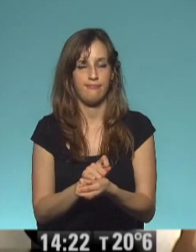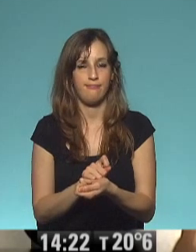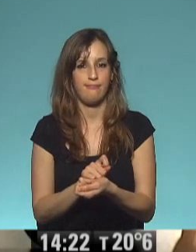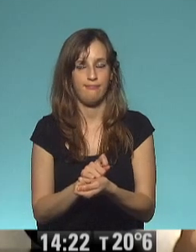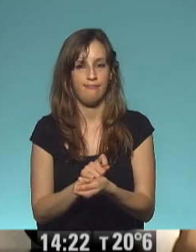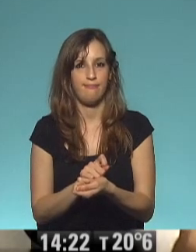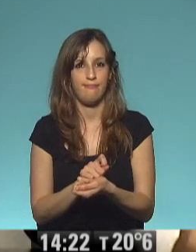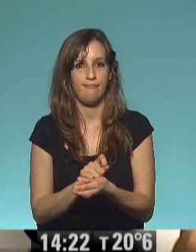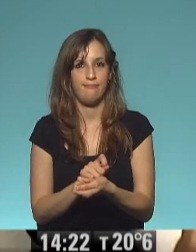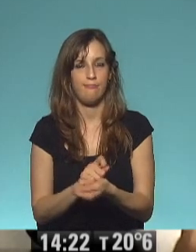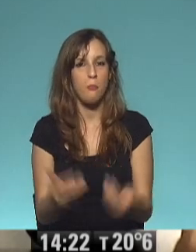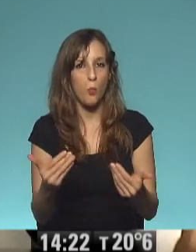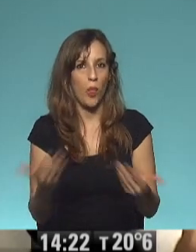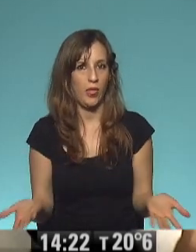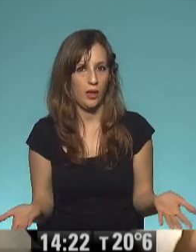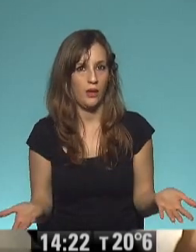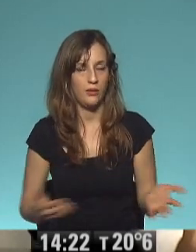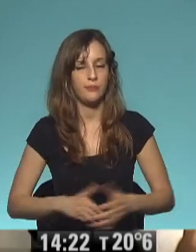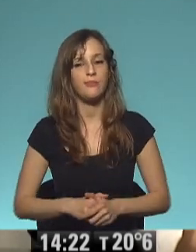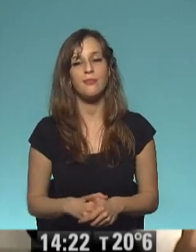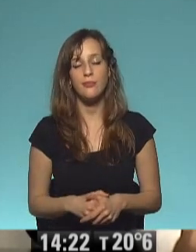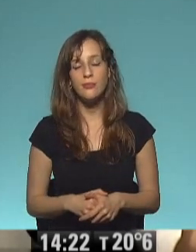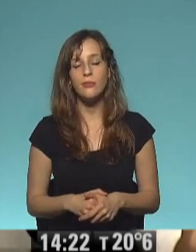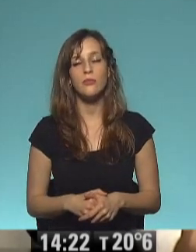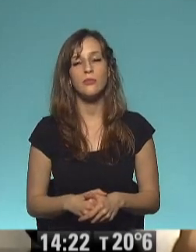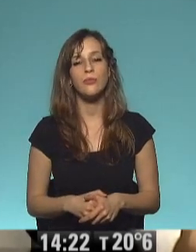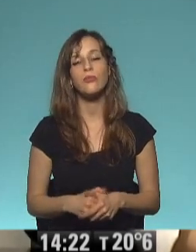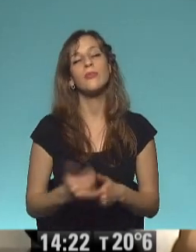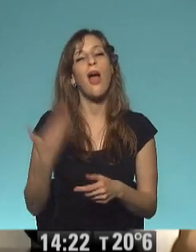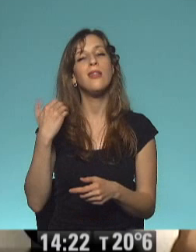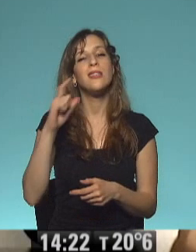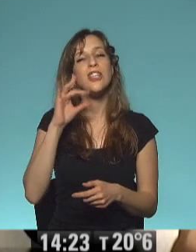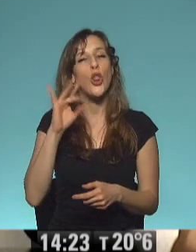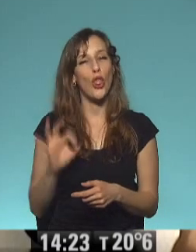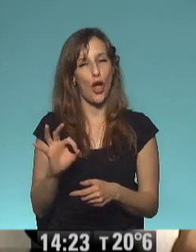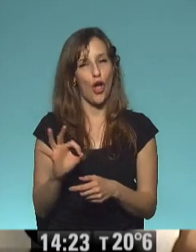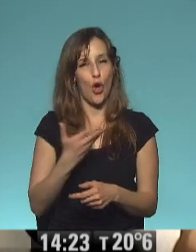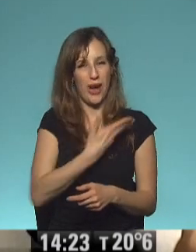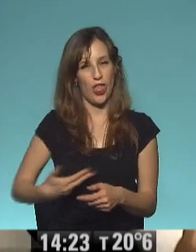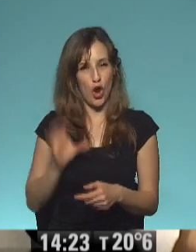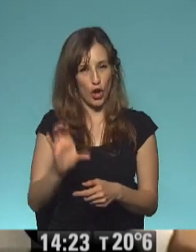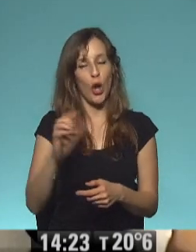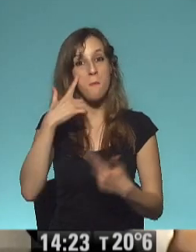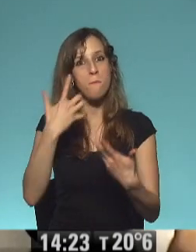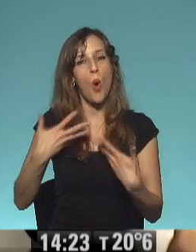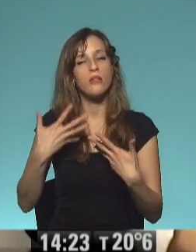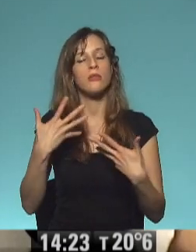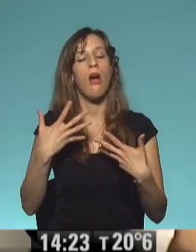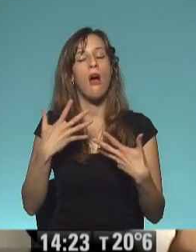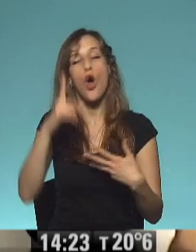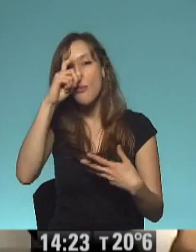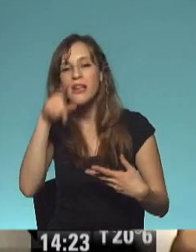Con Gabriel Catopodis, en un momento cuando Gildo nos mostraba el hospital y nos mostraba que las